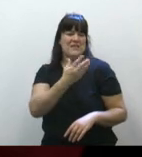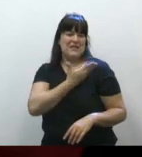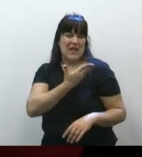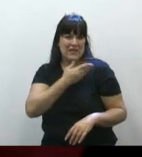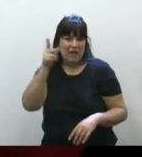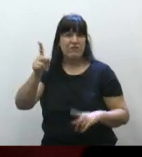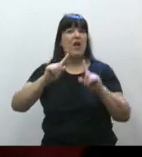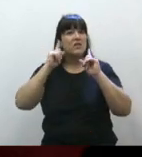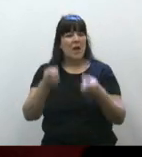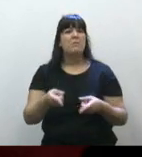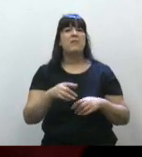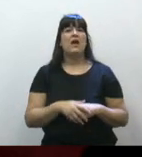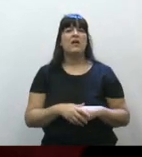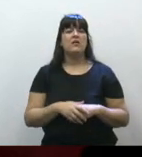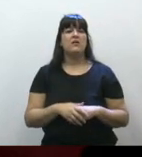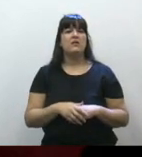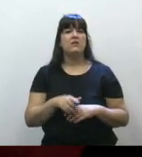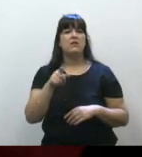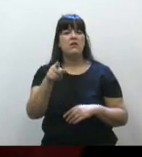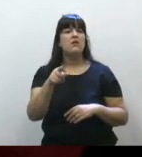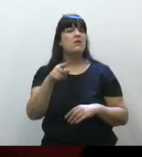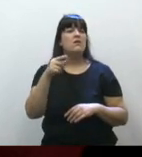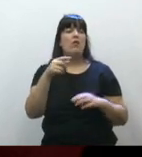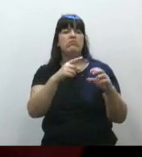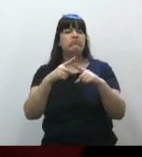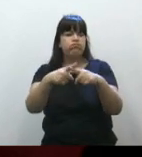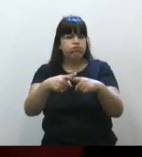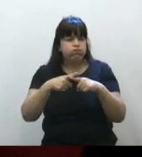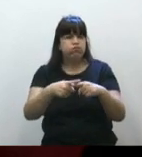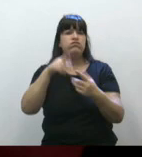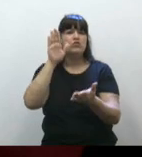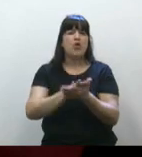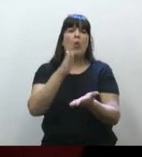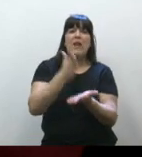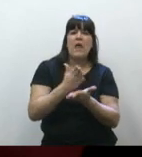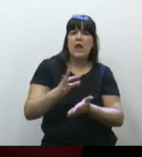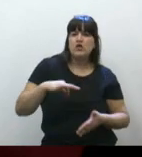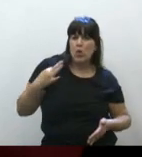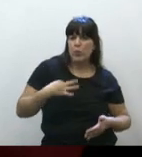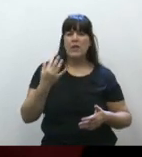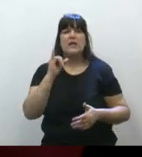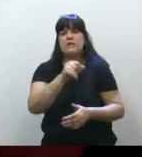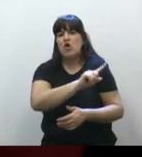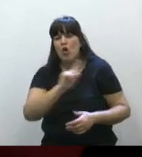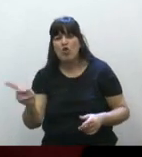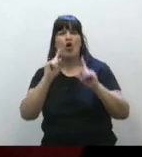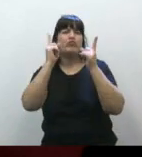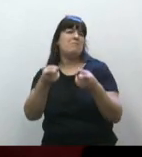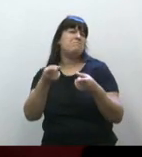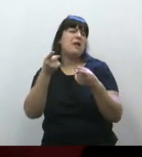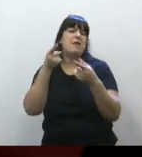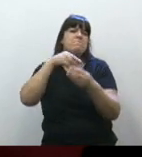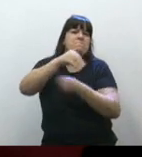cuestión fundamentalmente del derecho de la vida de la familia como un bloque de ideas